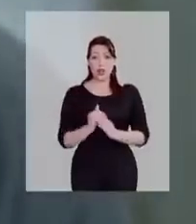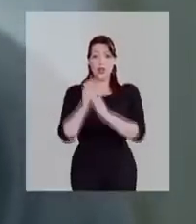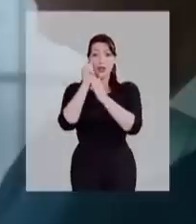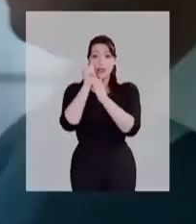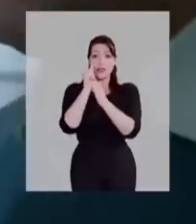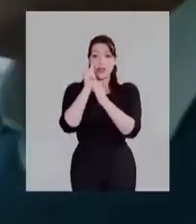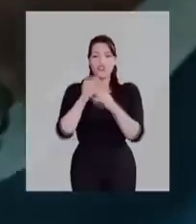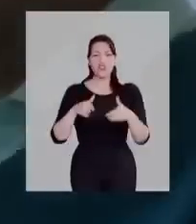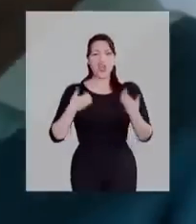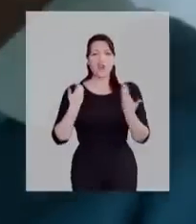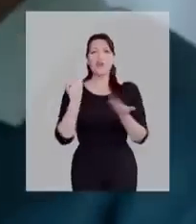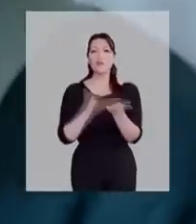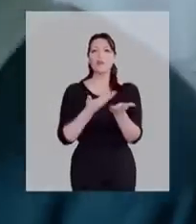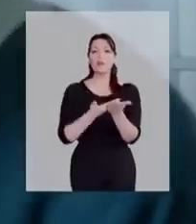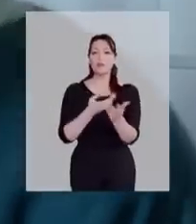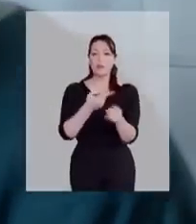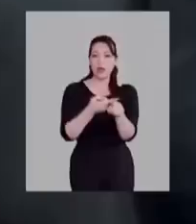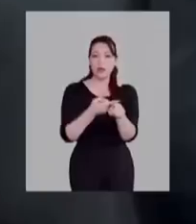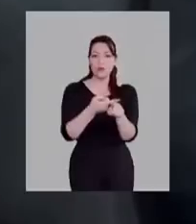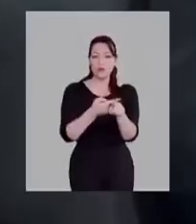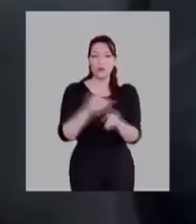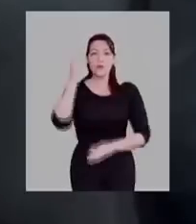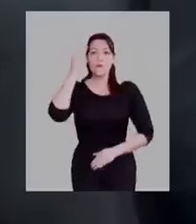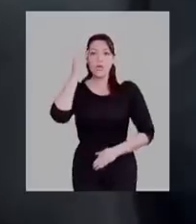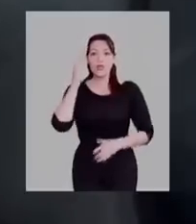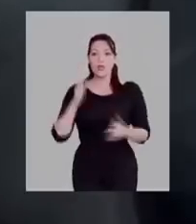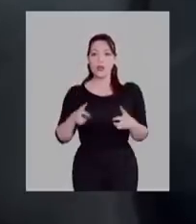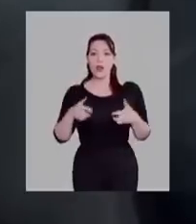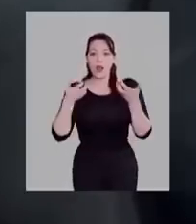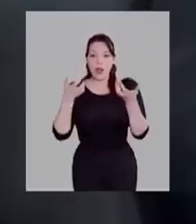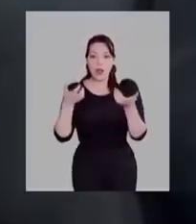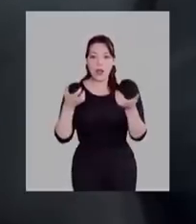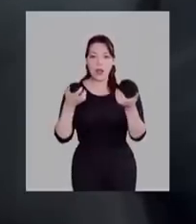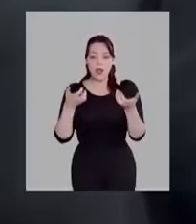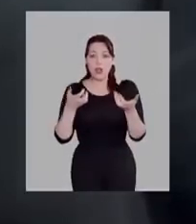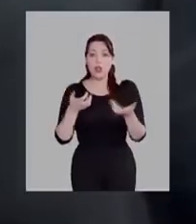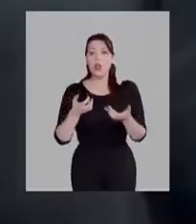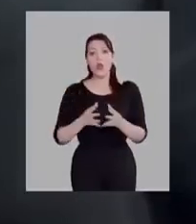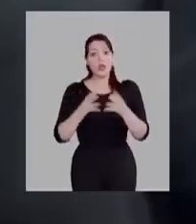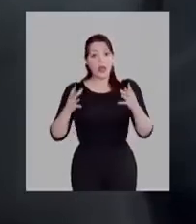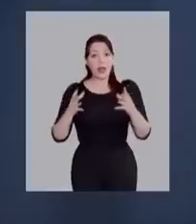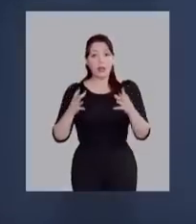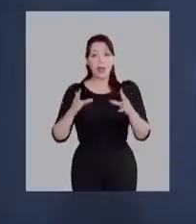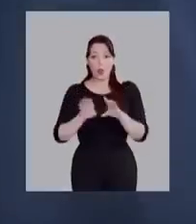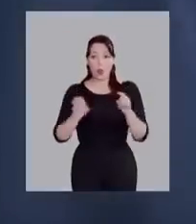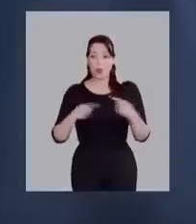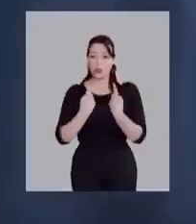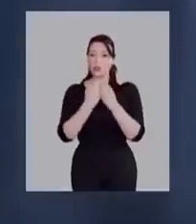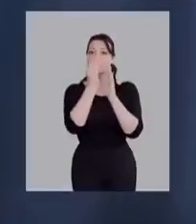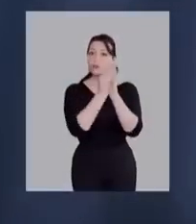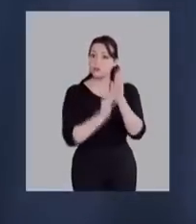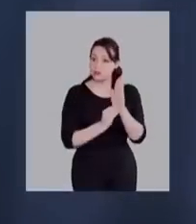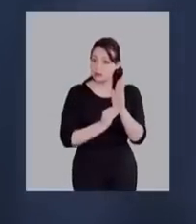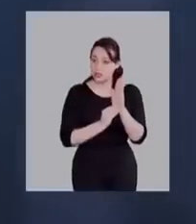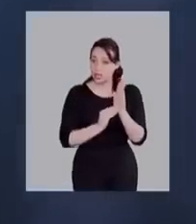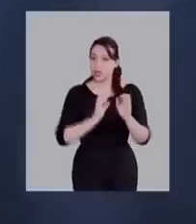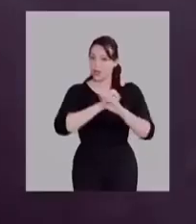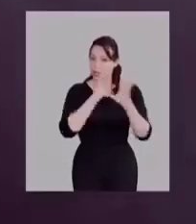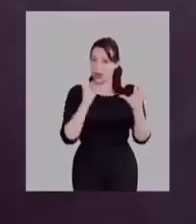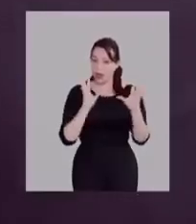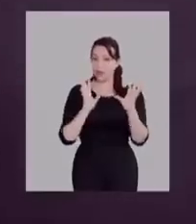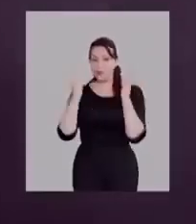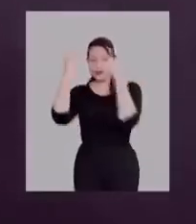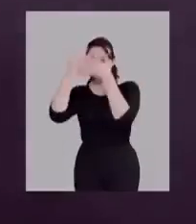con rabia es abuso. Una mente con rabia. Pero los grandes acuerdos los vamos poner nosotros y que quede claro. Se